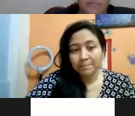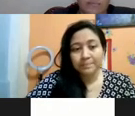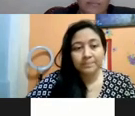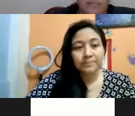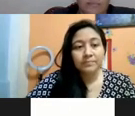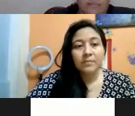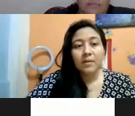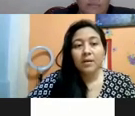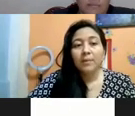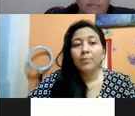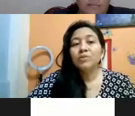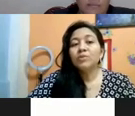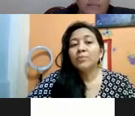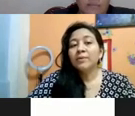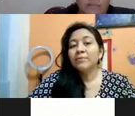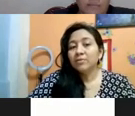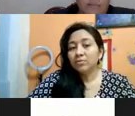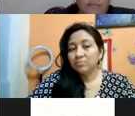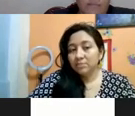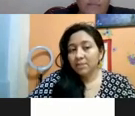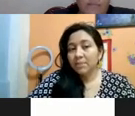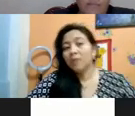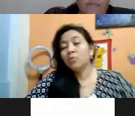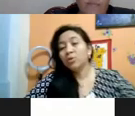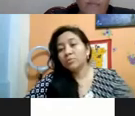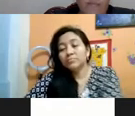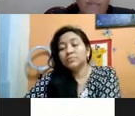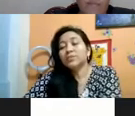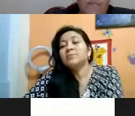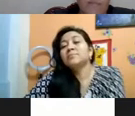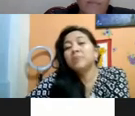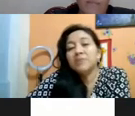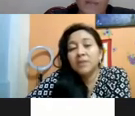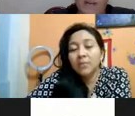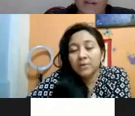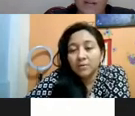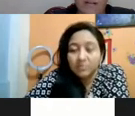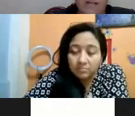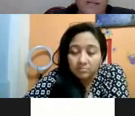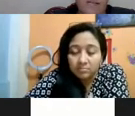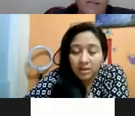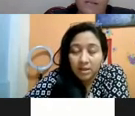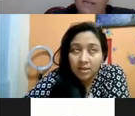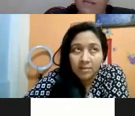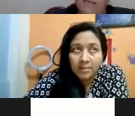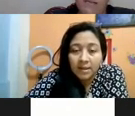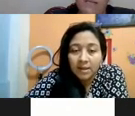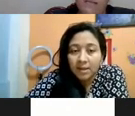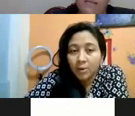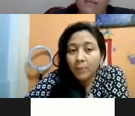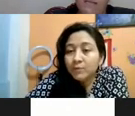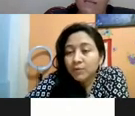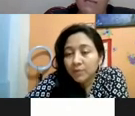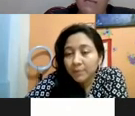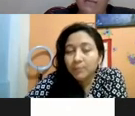Bien, puntuación por defecto, siempre viene 1, ¿sí? Puede ser que cueste, que equivalga a